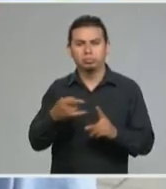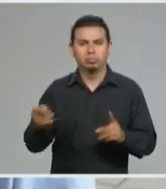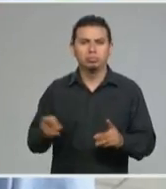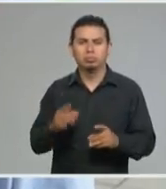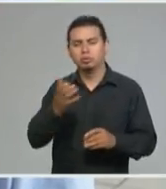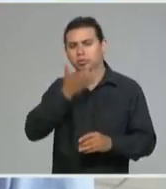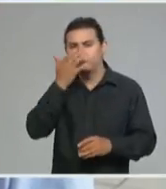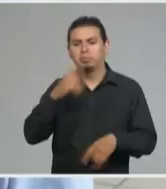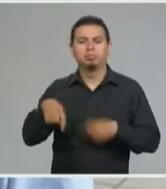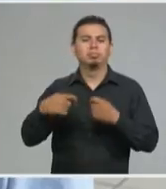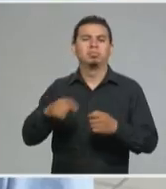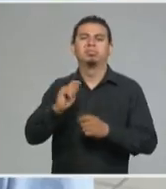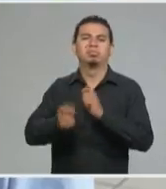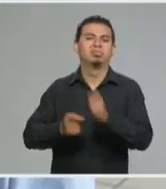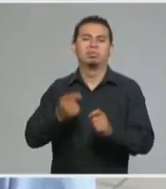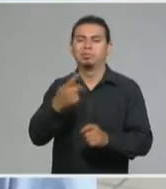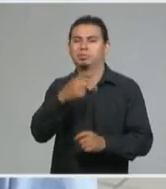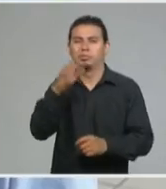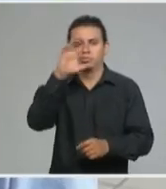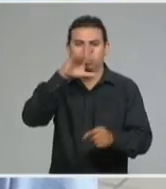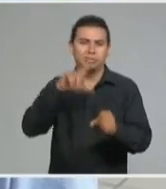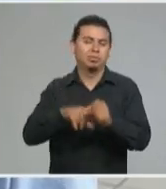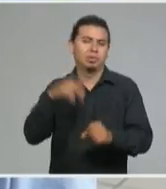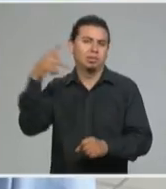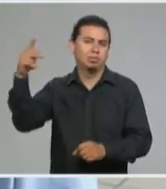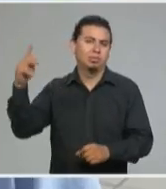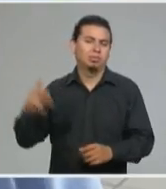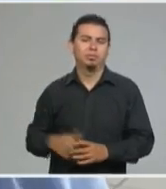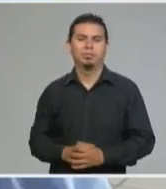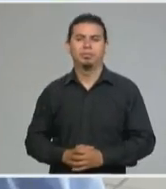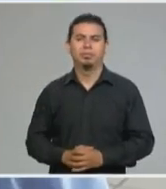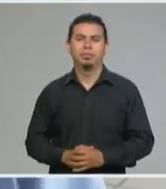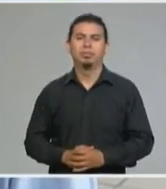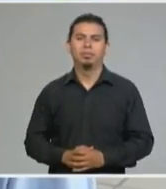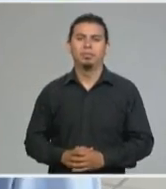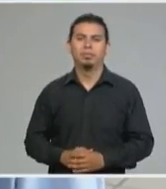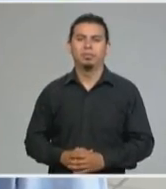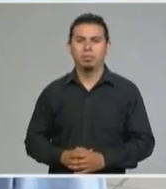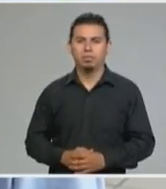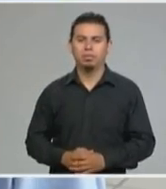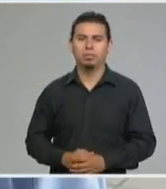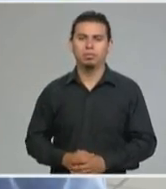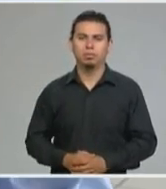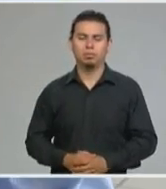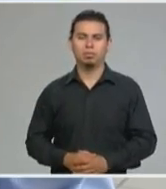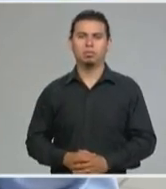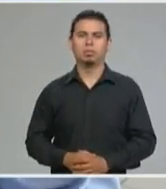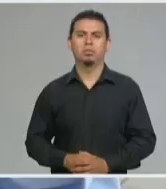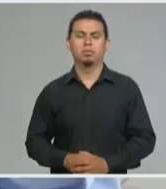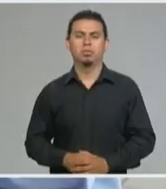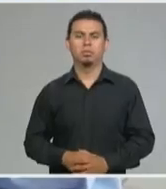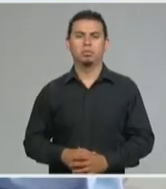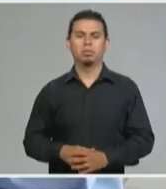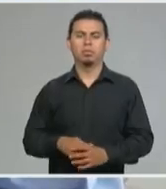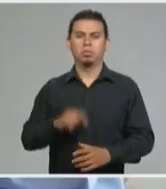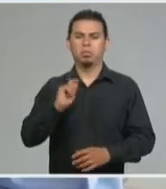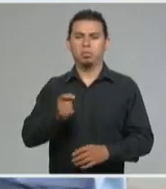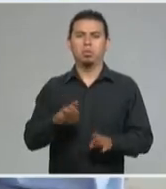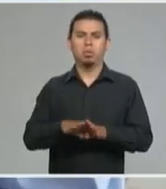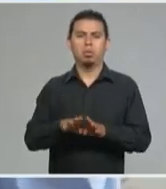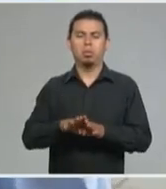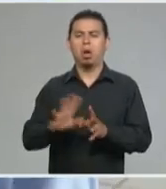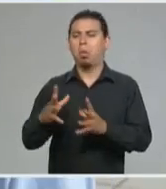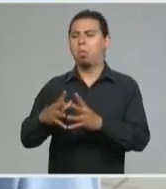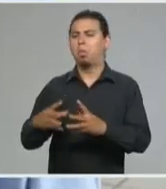costumbres y tradiciones, que eso también hace, enmarca realmente pues todo este vestigio y todo